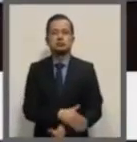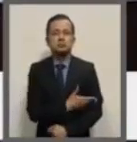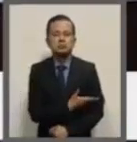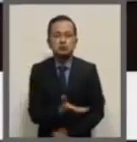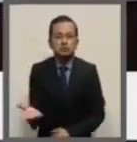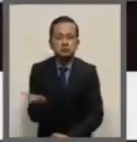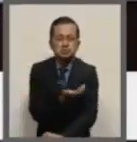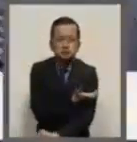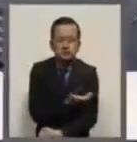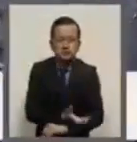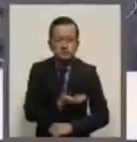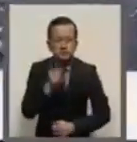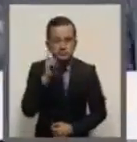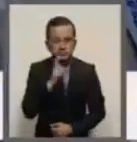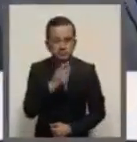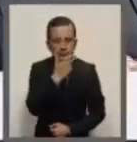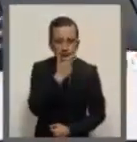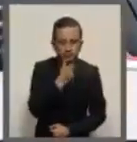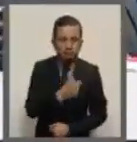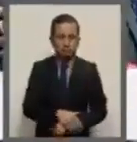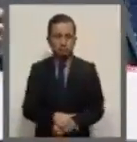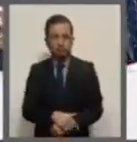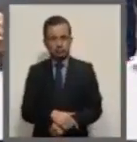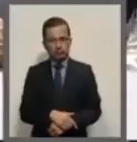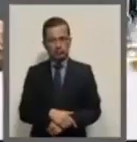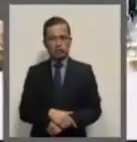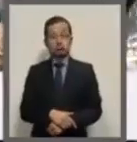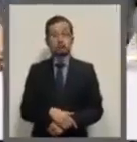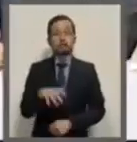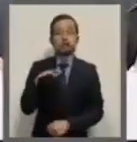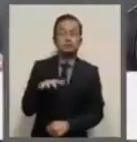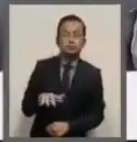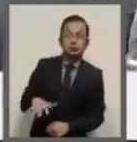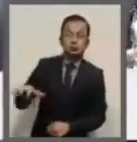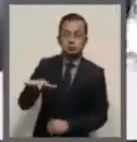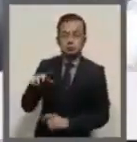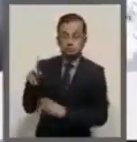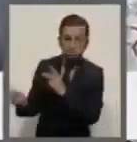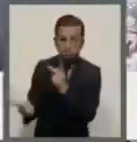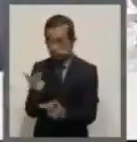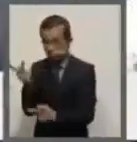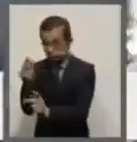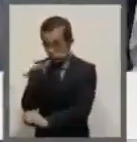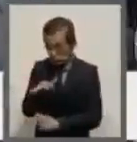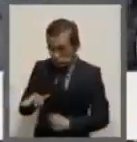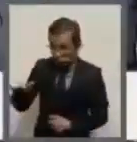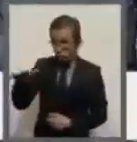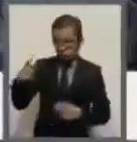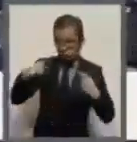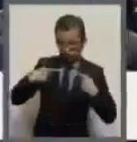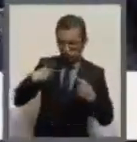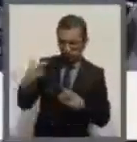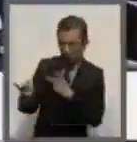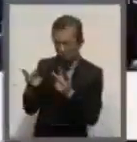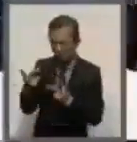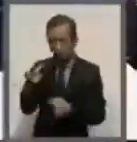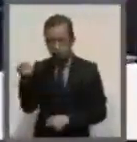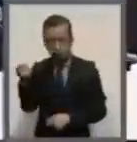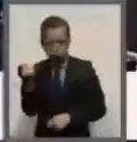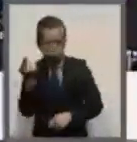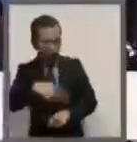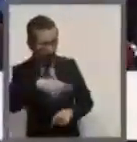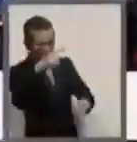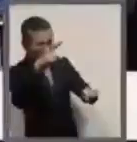Compañeros, el tema de la revocación del mandato y la consulta popular no es nuevo. Morena